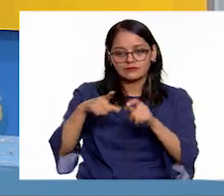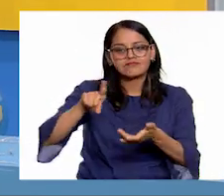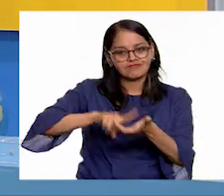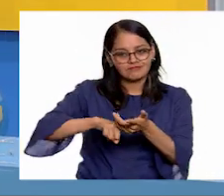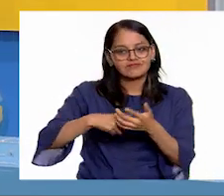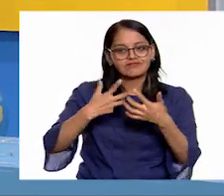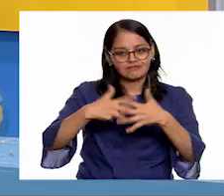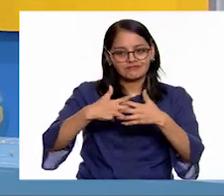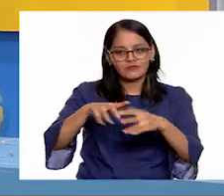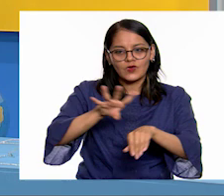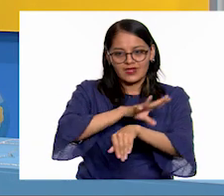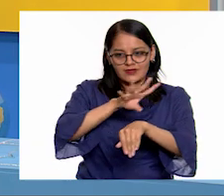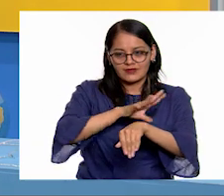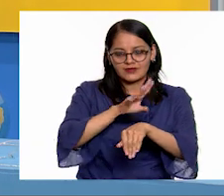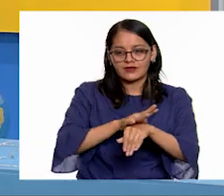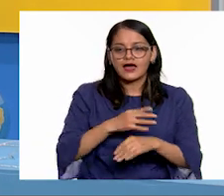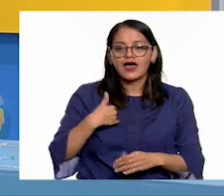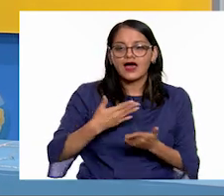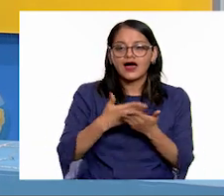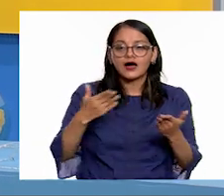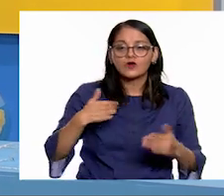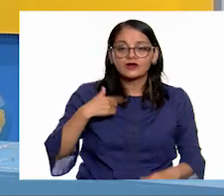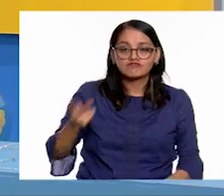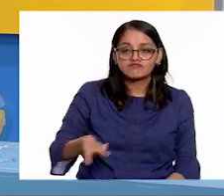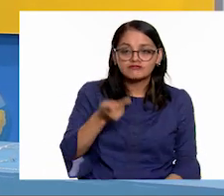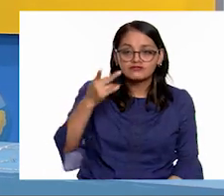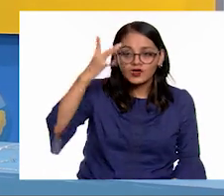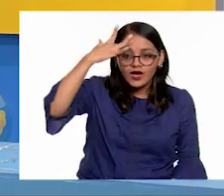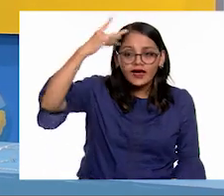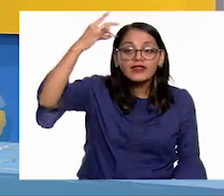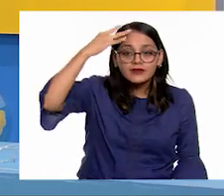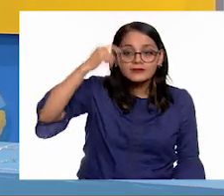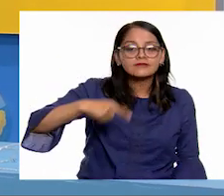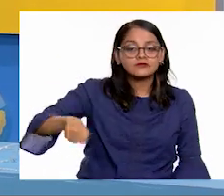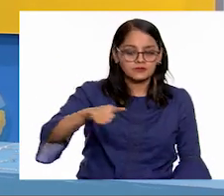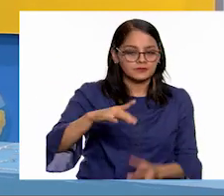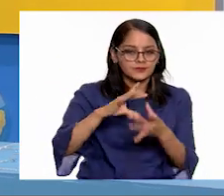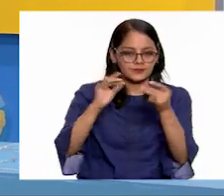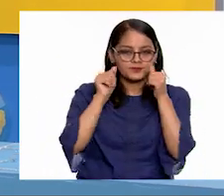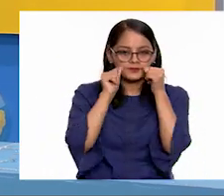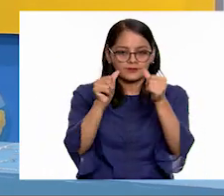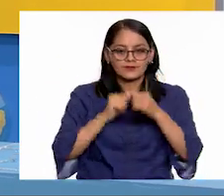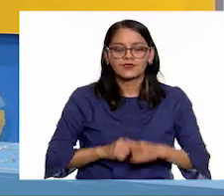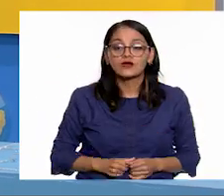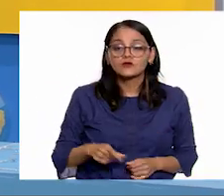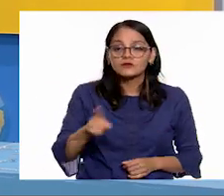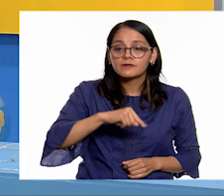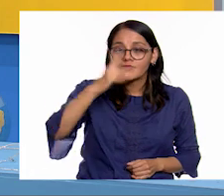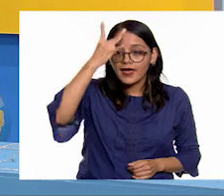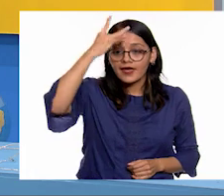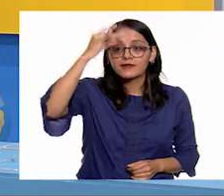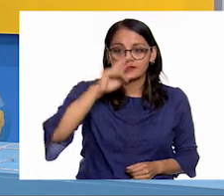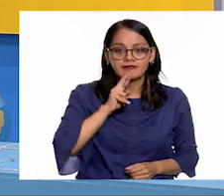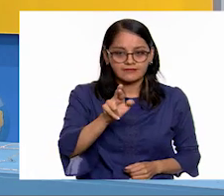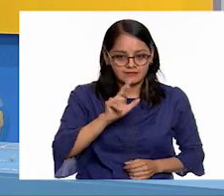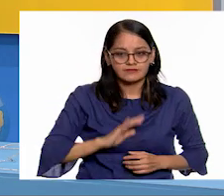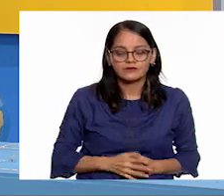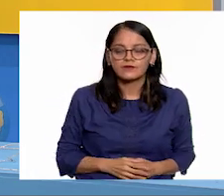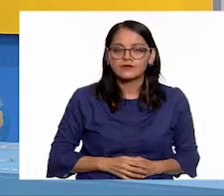una adivinanza que está relacionada con el tema de hoy. Pongan mucha atención para adivinar la respuesta. Y